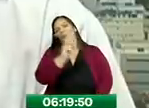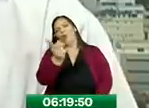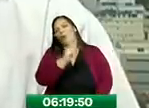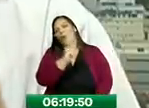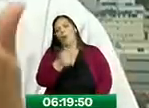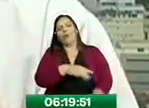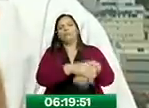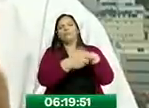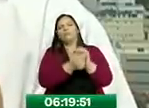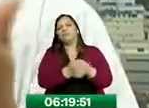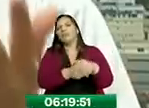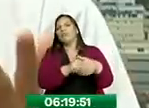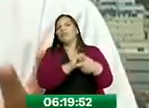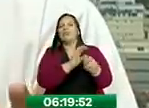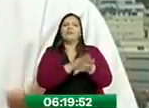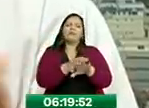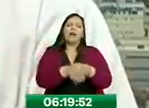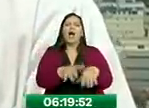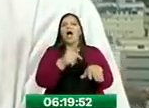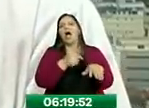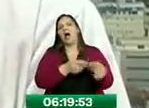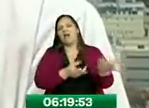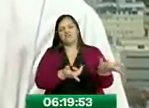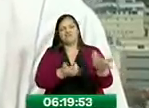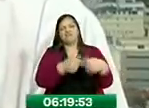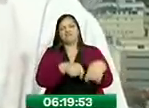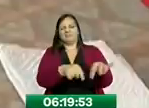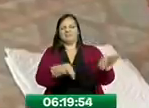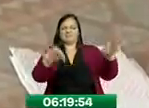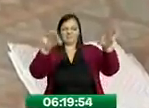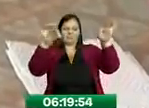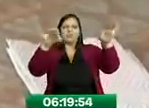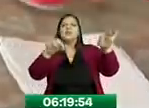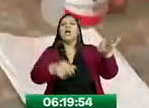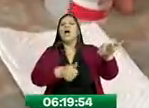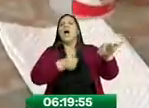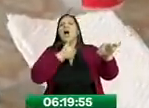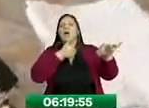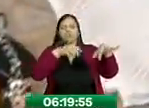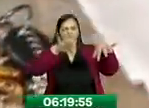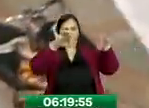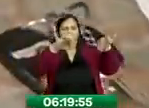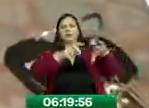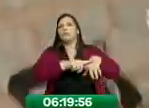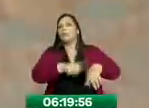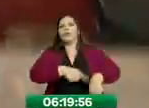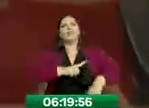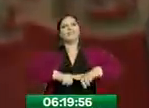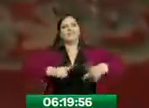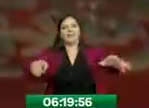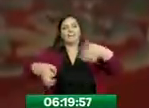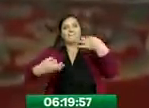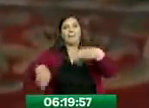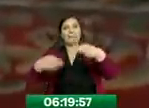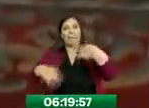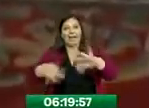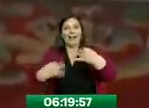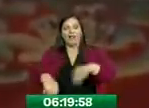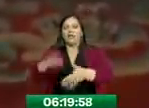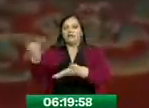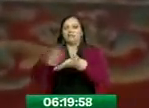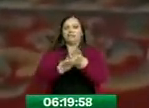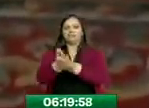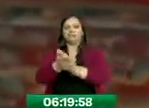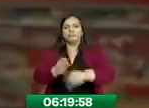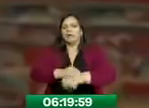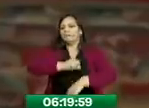puede ayudar a que el virus sobreviva, o no solamente el virus, bacterias sobrevivan. El celular es el objeto que más usamos y son una fuente de contagio.